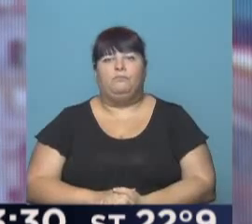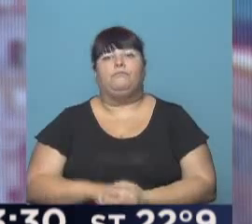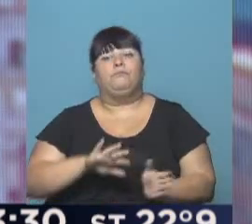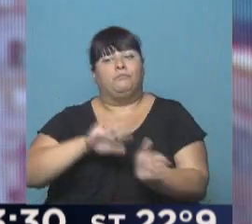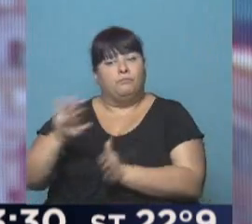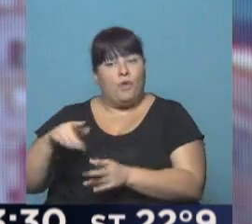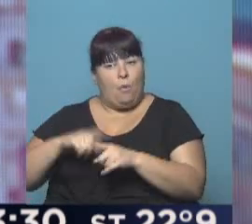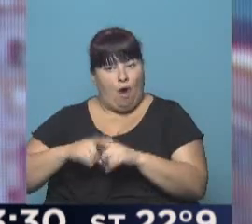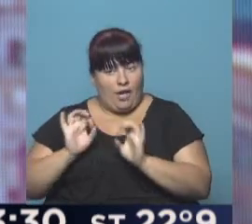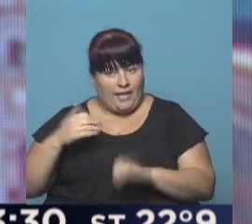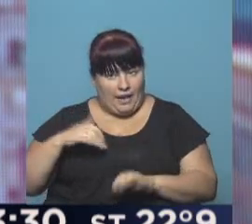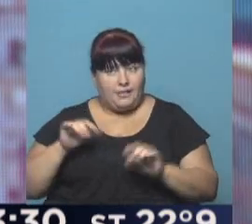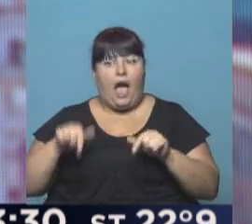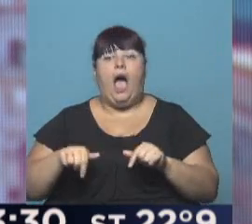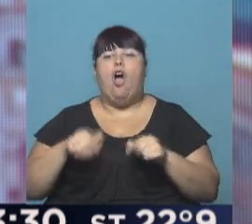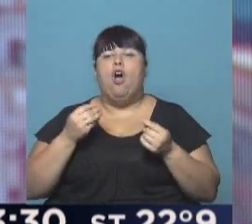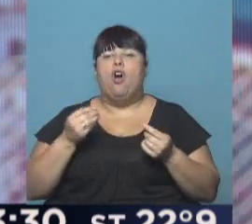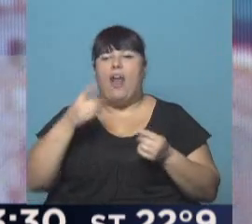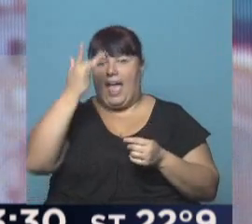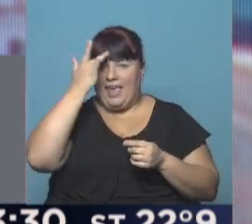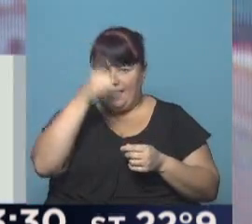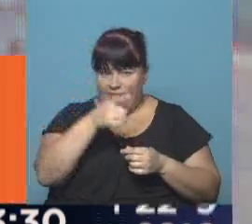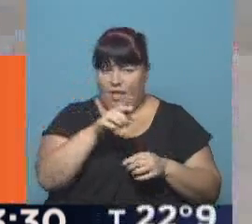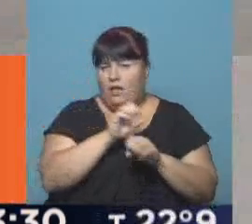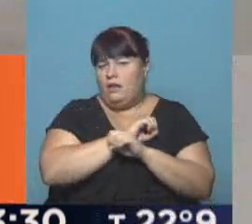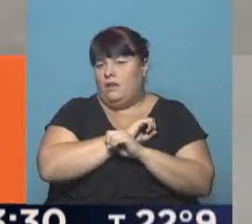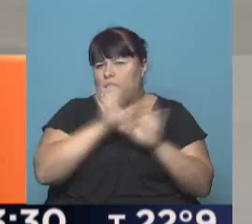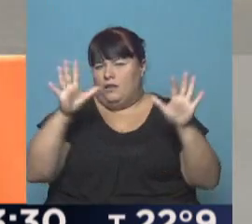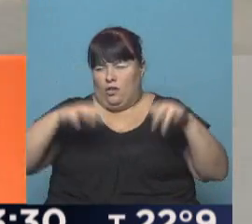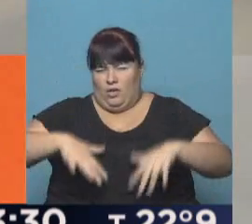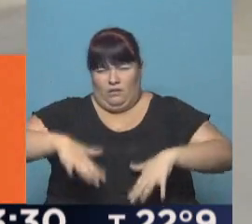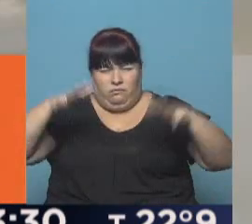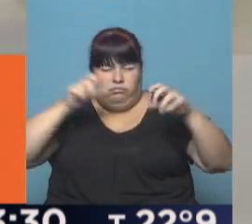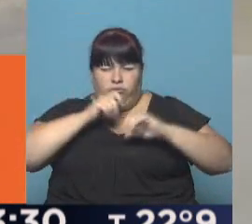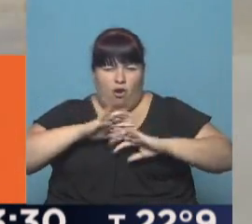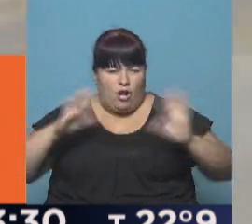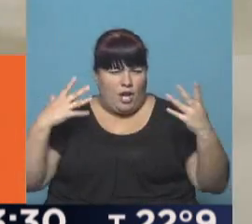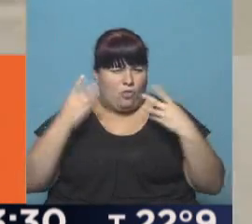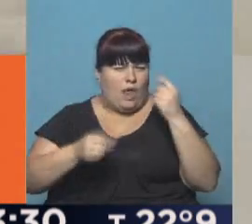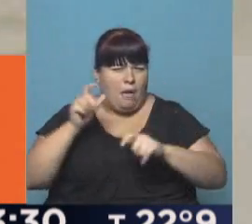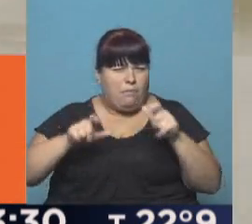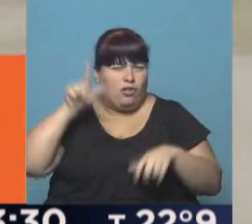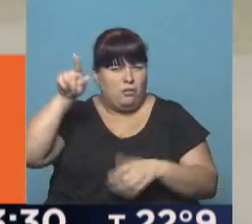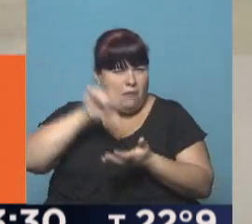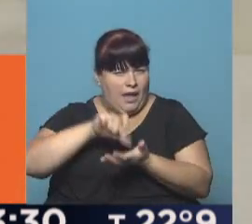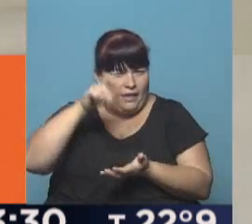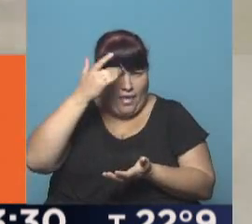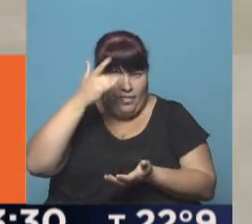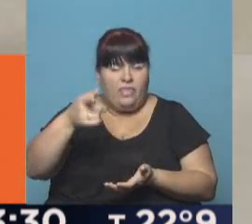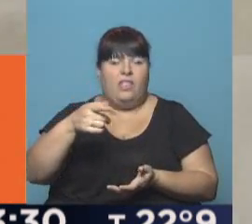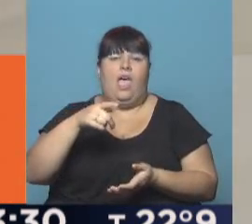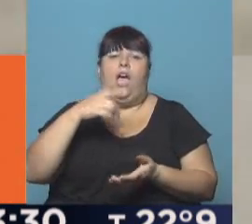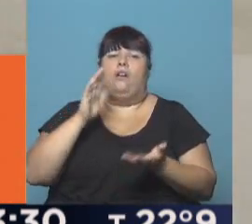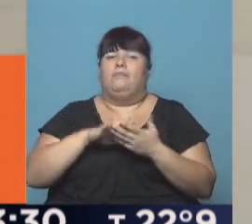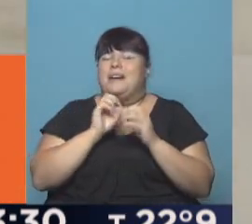Dejamos la política en la República Argentina y nos ubicamos en la India. Tremenda catástrofe humanitaria en aquel país a propósito